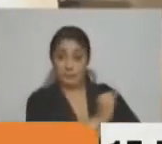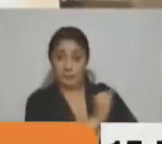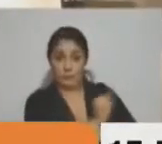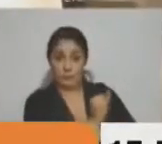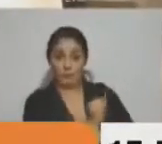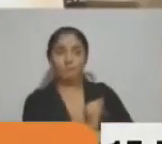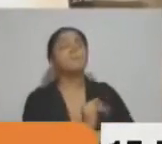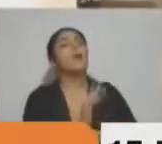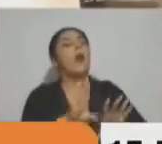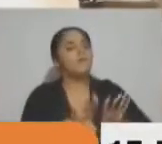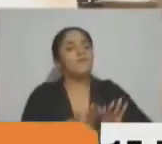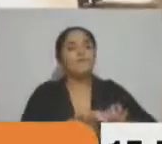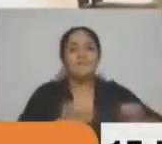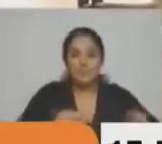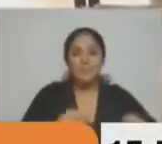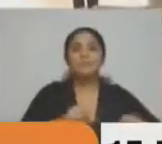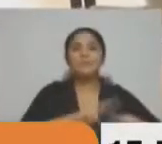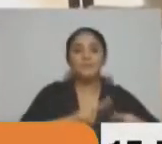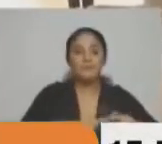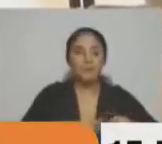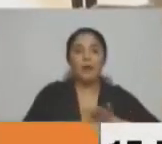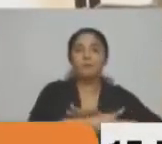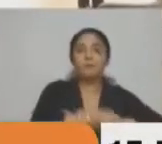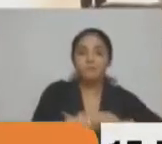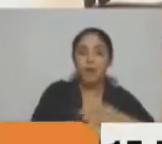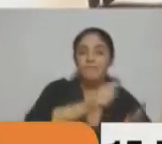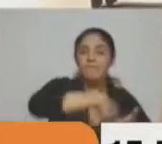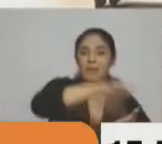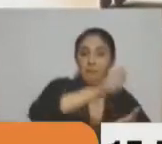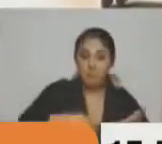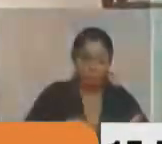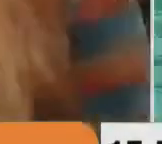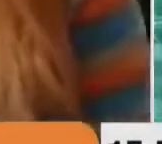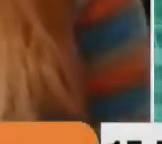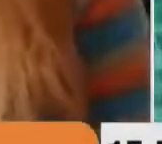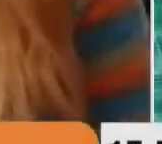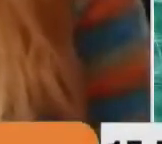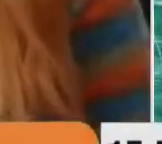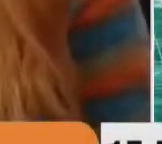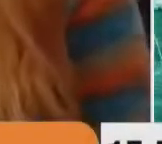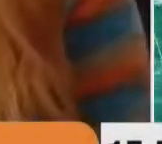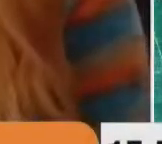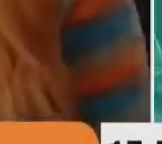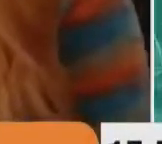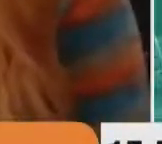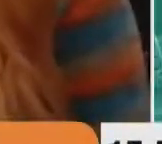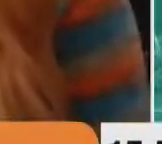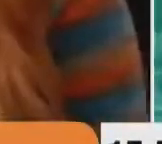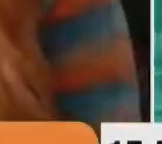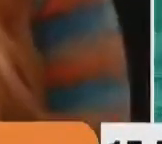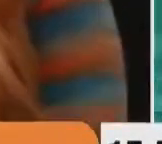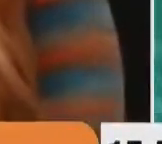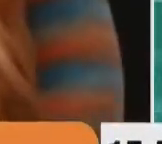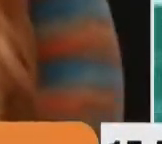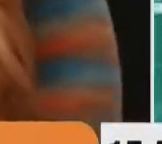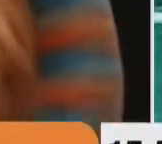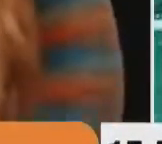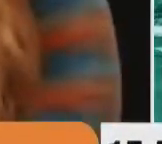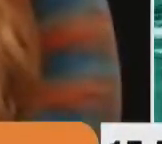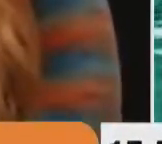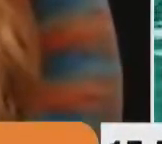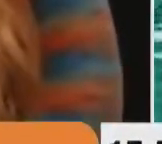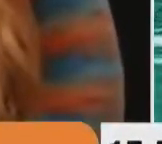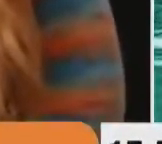lagartijito chiquitito, como una especie de... Bueno, una lagartija, y que anda siempre con un cartel chiquitito en todos lados, así como dice,